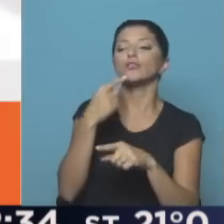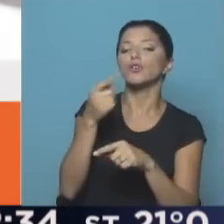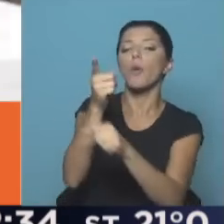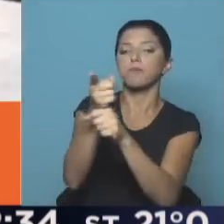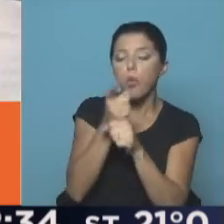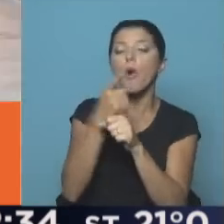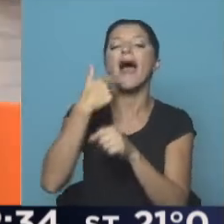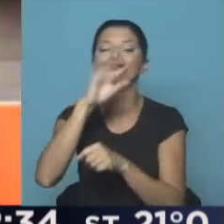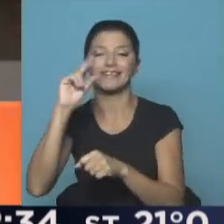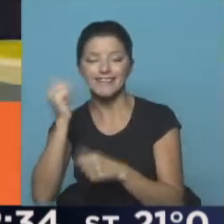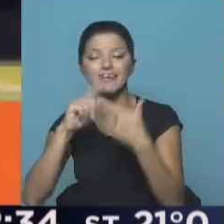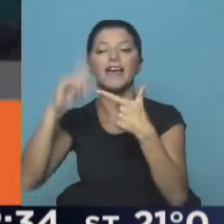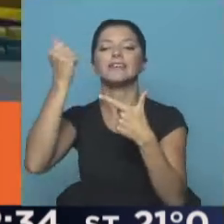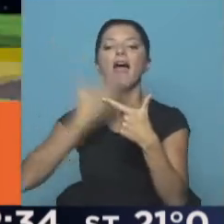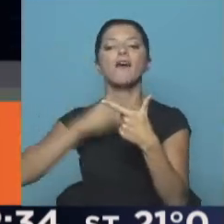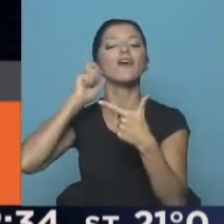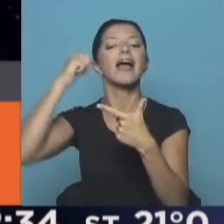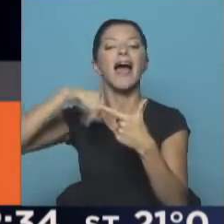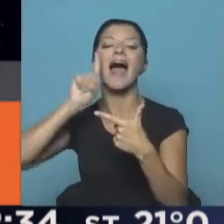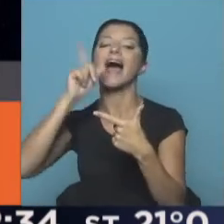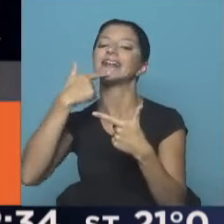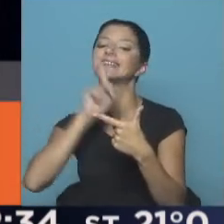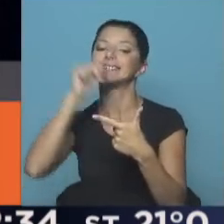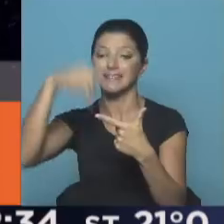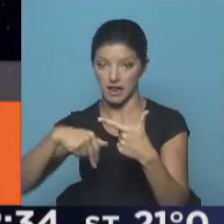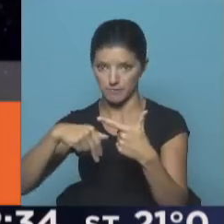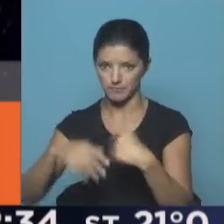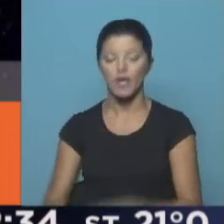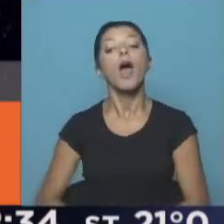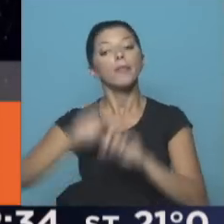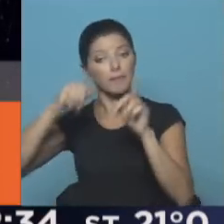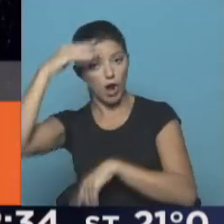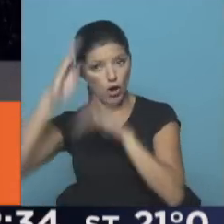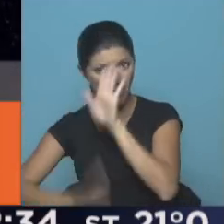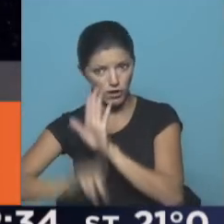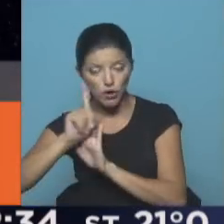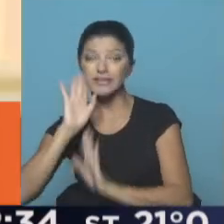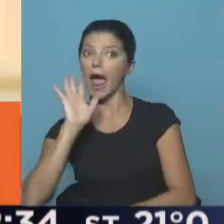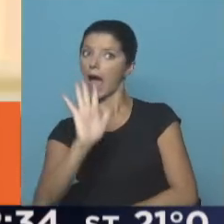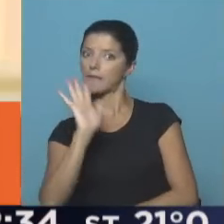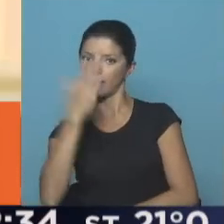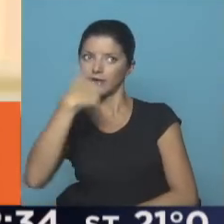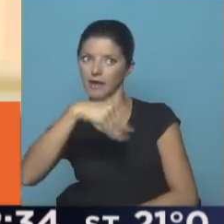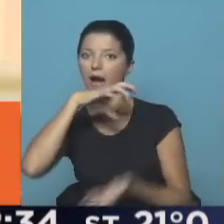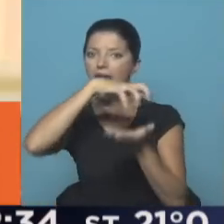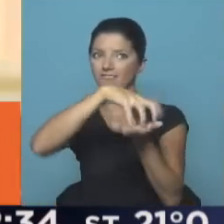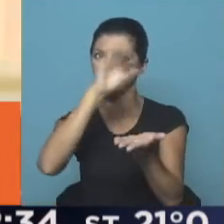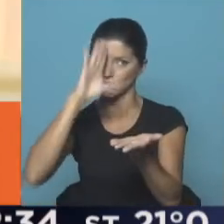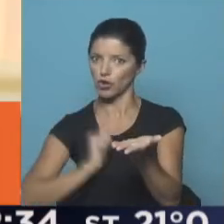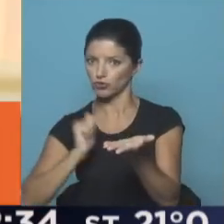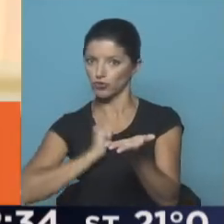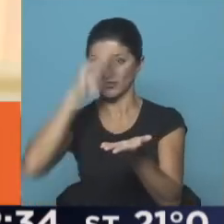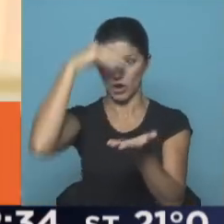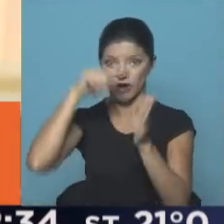Siria y Afganistán. Corea del Norte también lanzó sus habituales amenazas retóricas de atacar las bases estadounidenses en Corea del